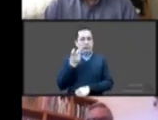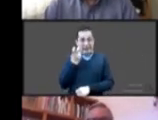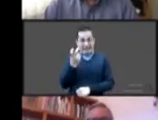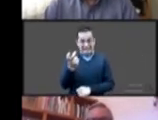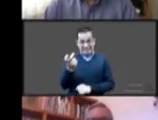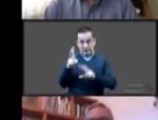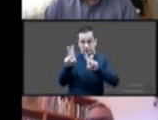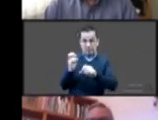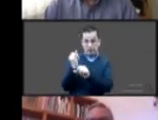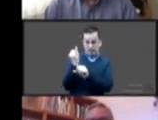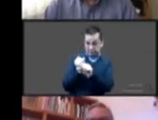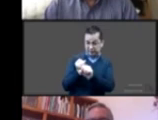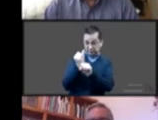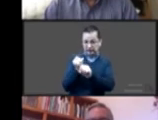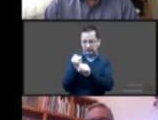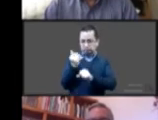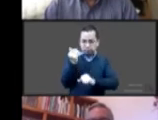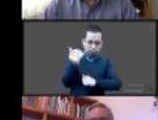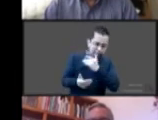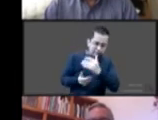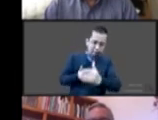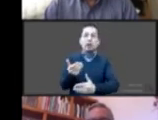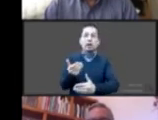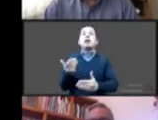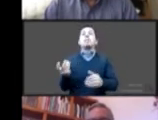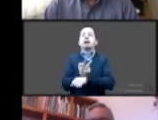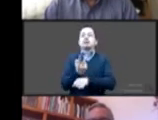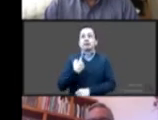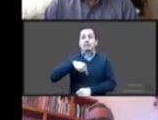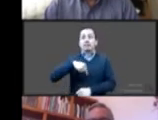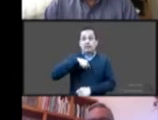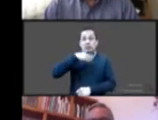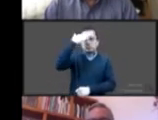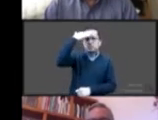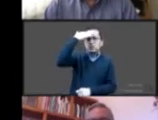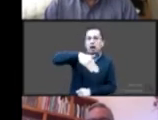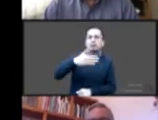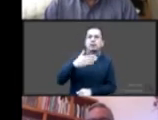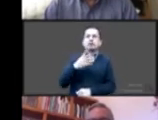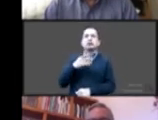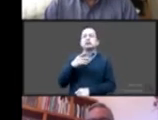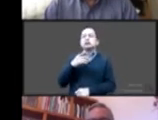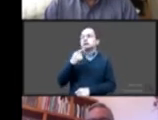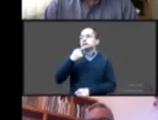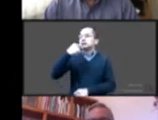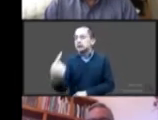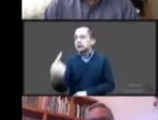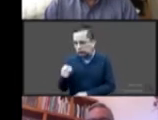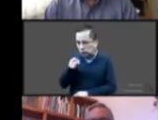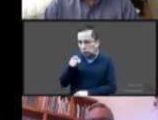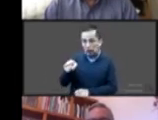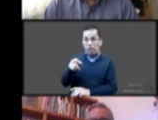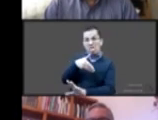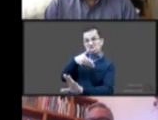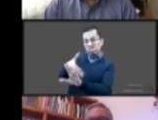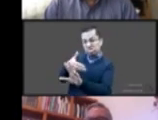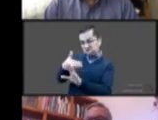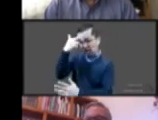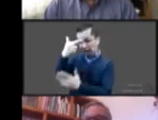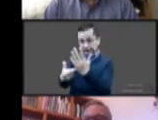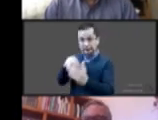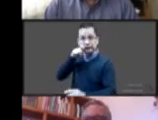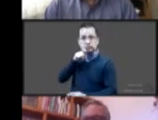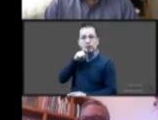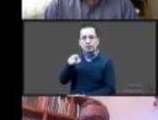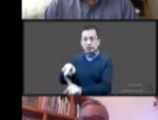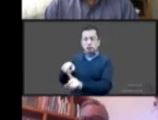no sabemos si la víctima es un niño, en este caso, digamos, mexicano. O sea, puede ser un niño de cualquier